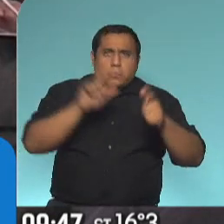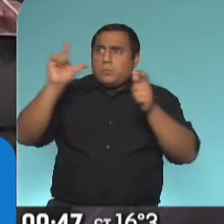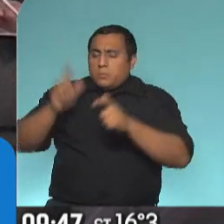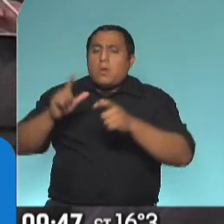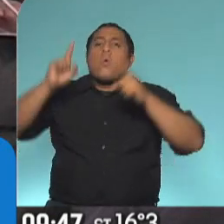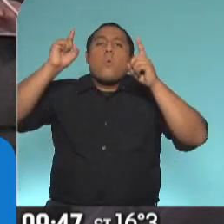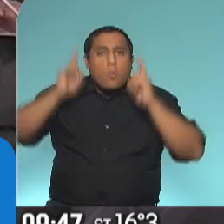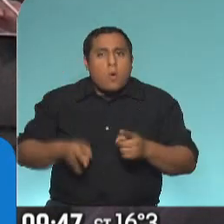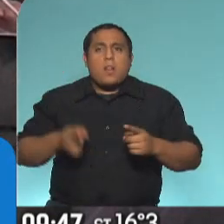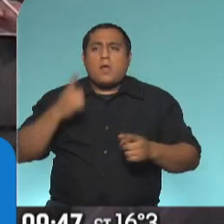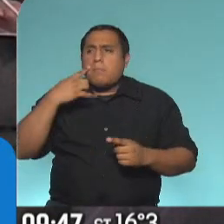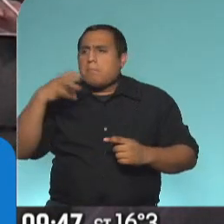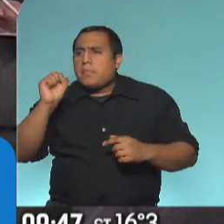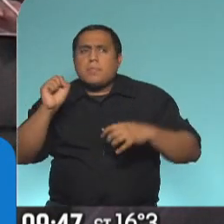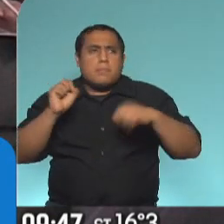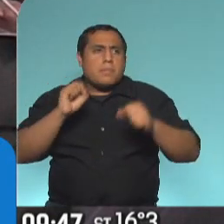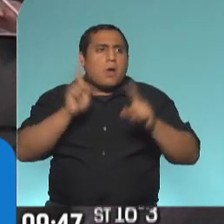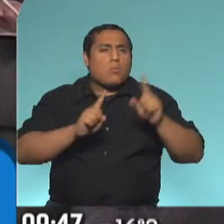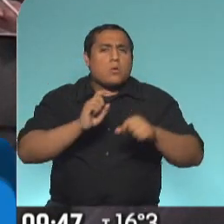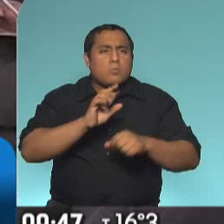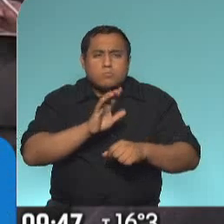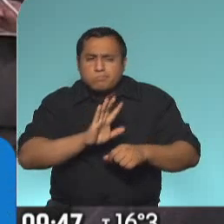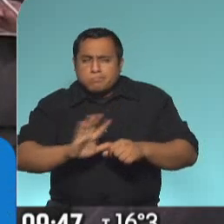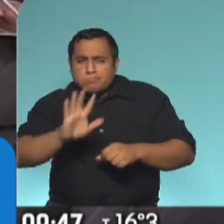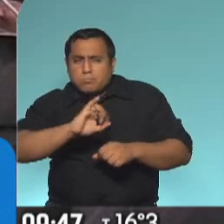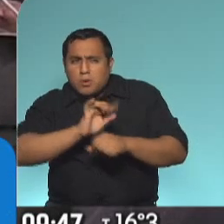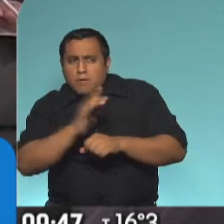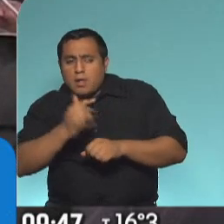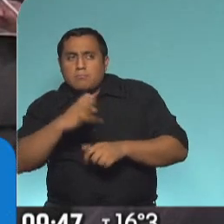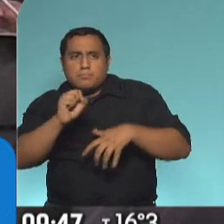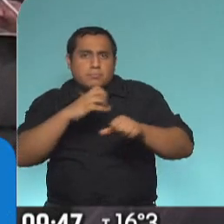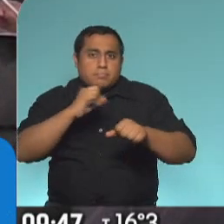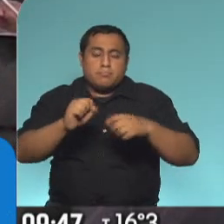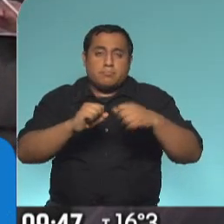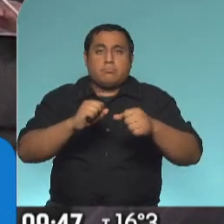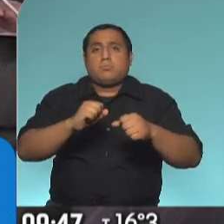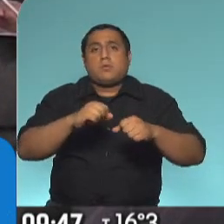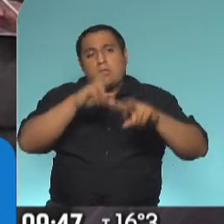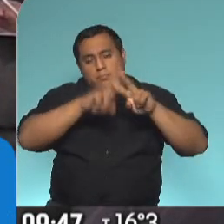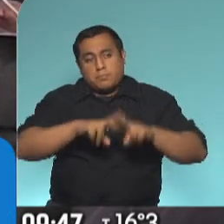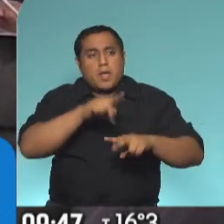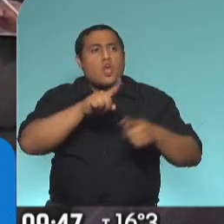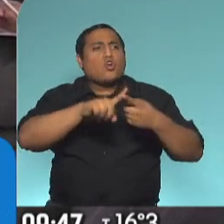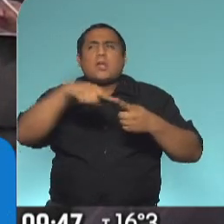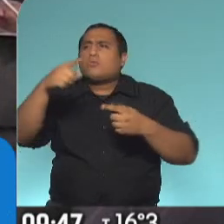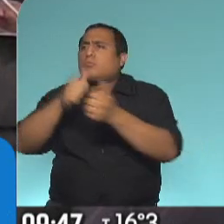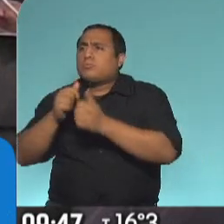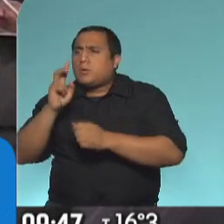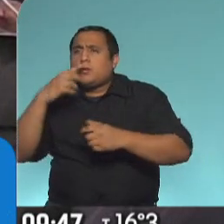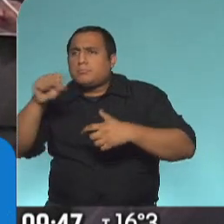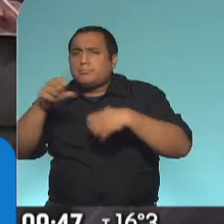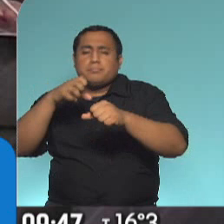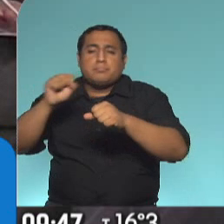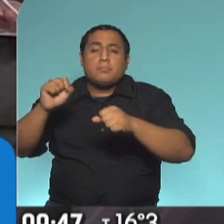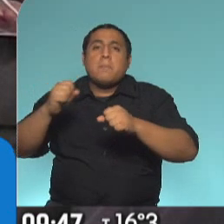seguir identificando los casos sospechosos, diagnosticándolos e identificando sus contactos estrechos para minimizar